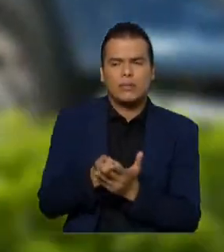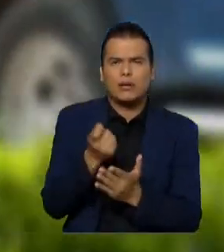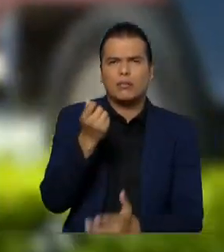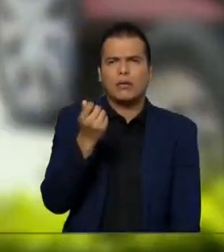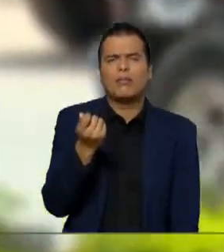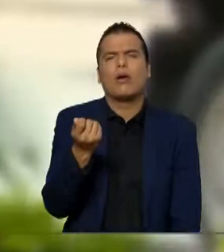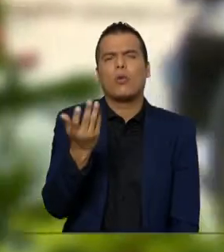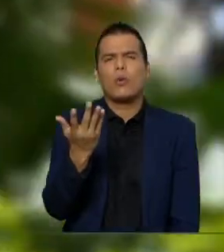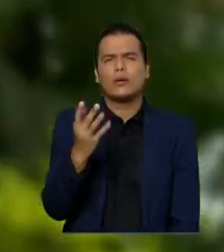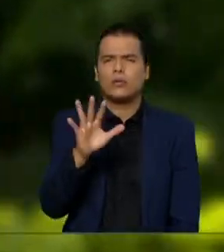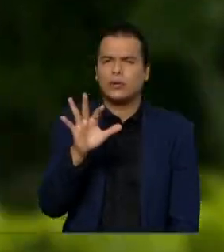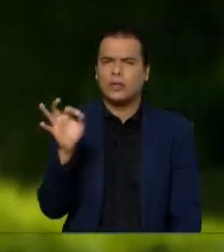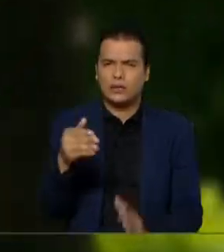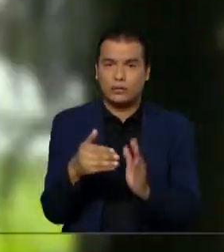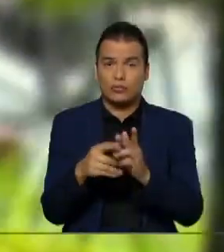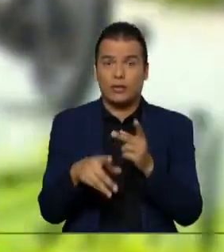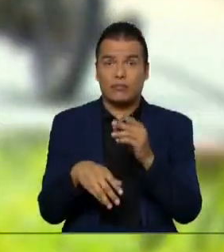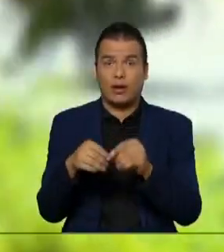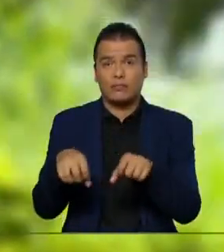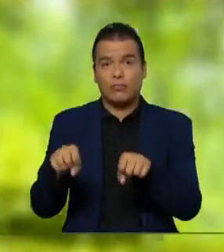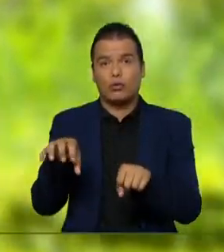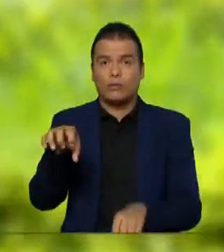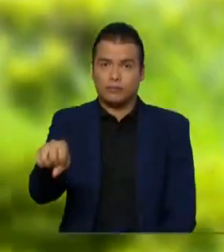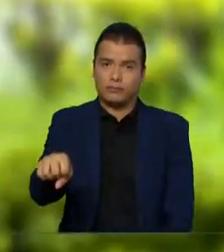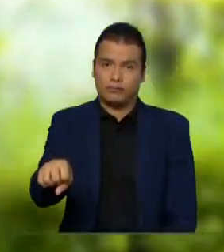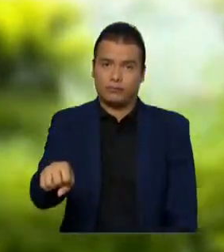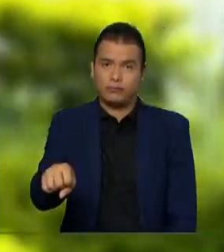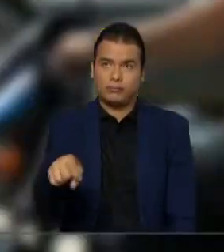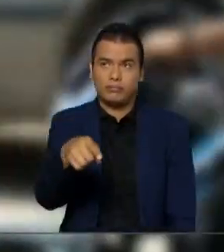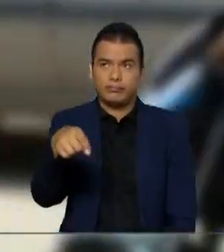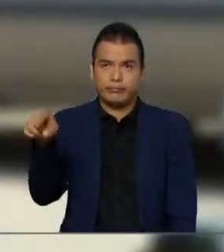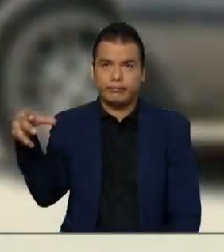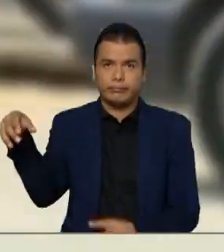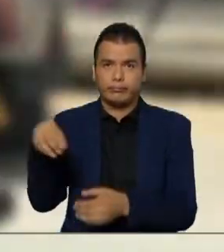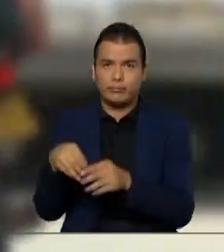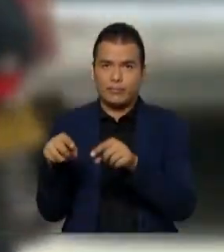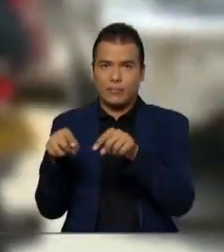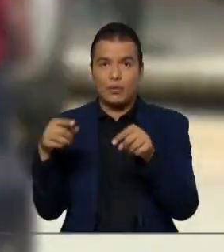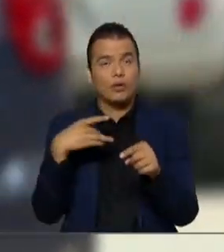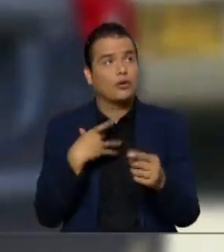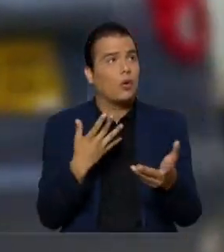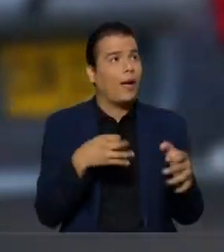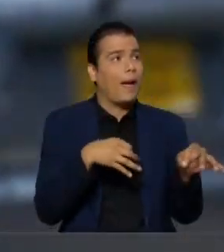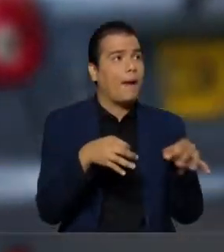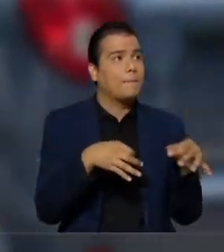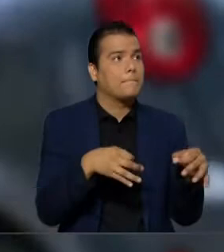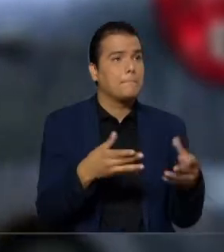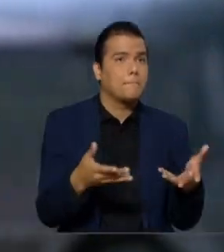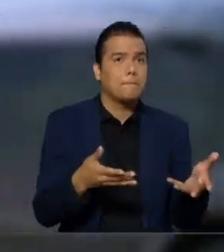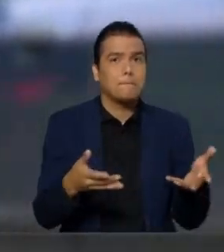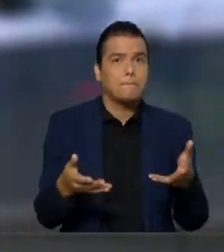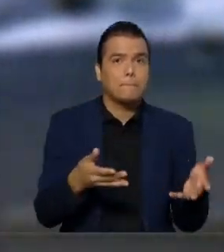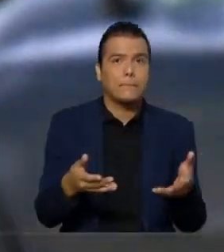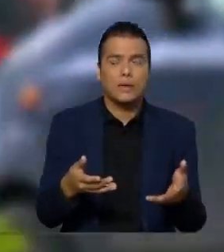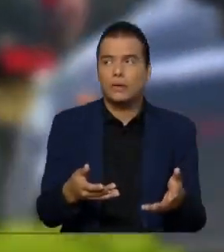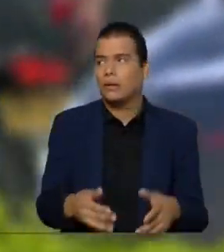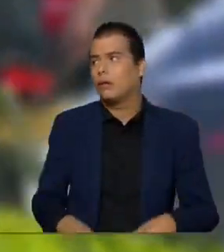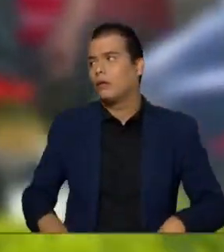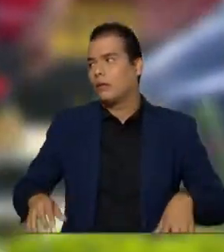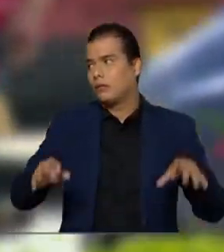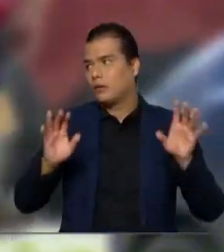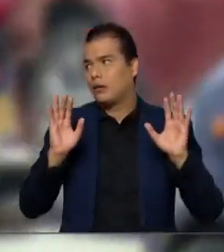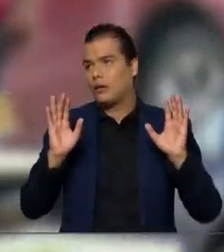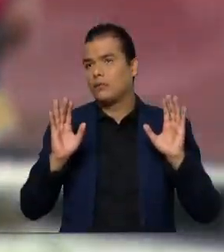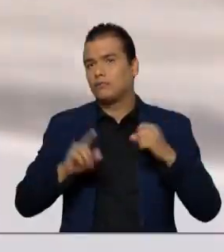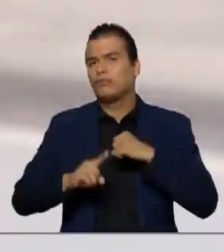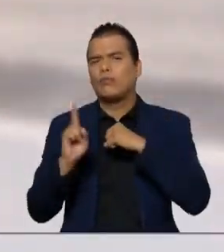más nos interesa en estos casos es inmovilizar las motocicletas cuando no haya una justificación válida y cuando consideremos, o si considere más bien,